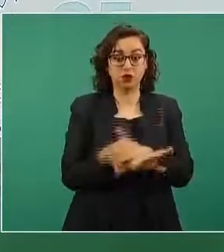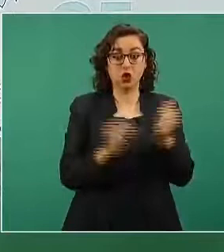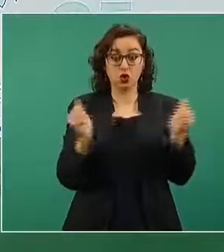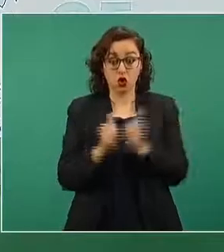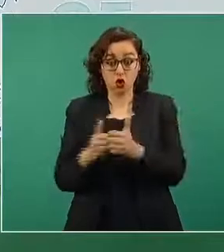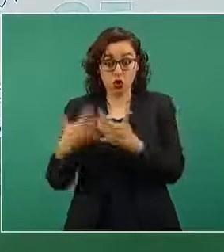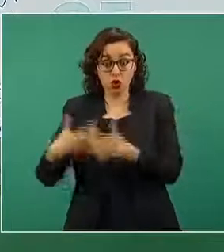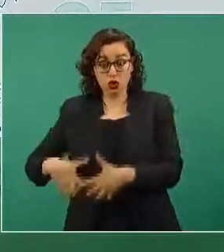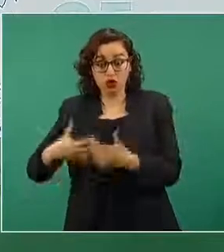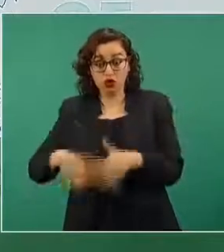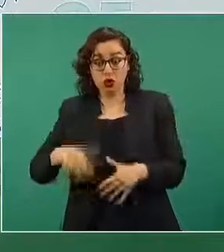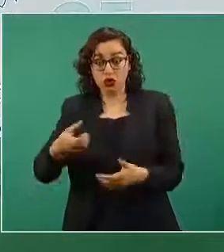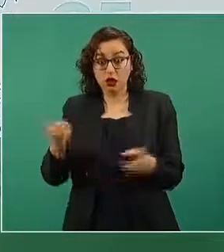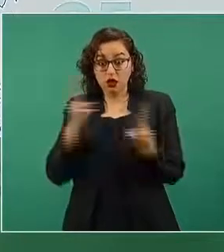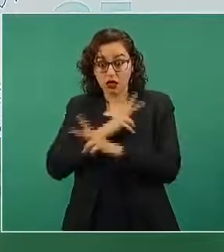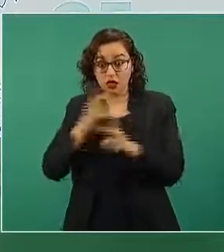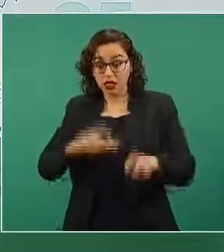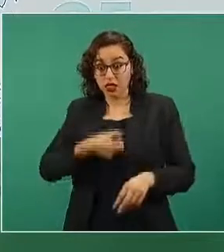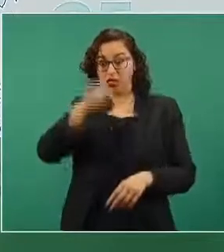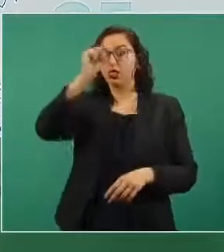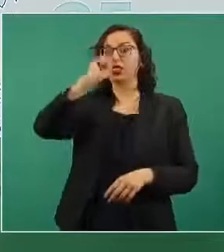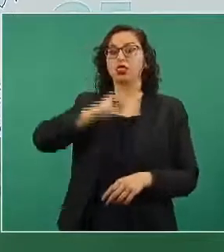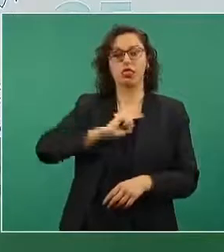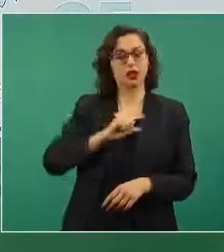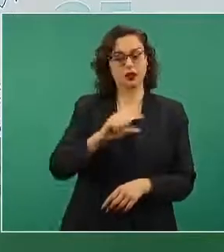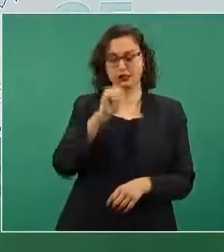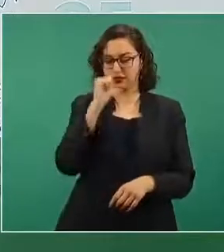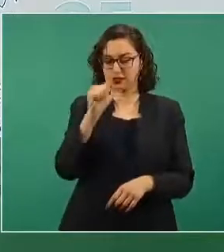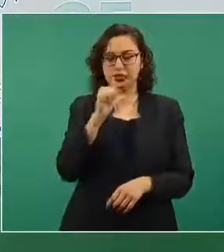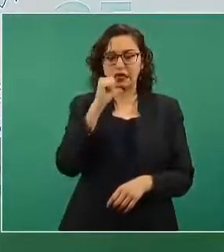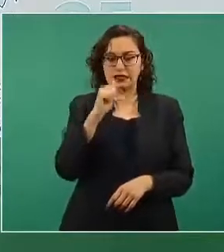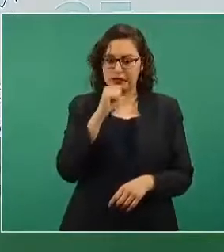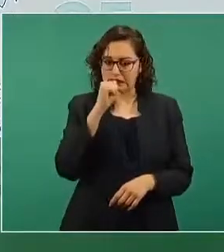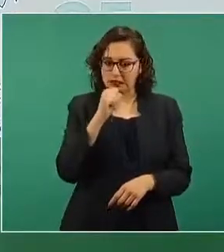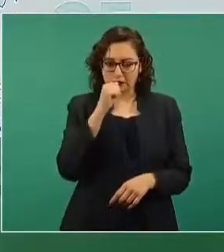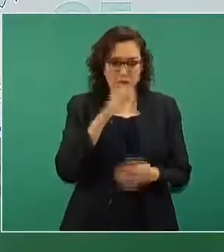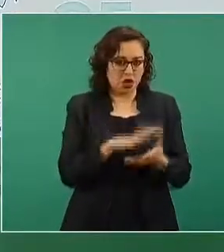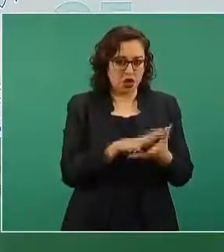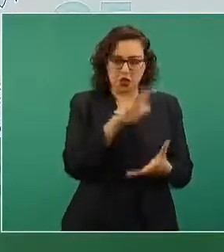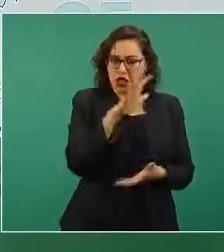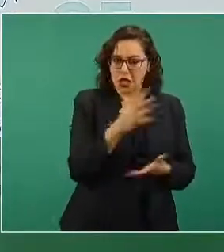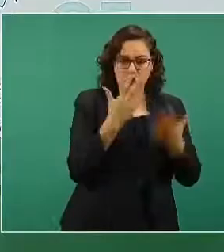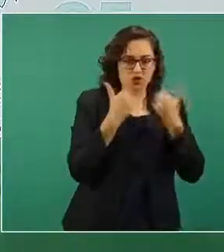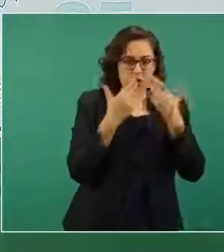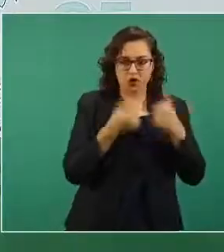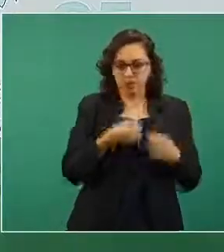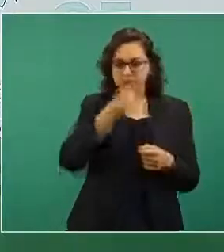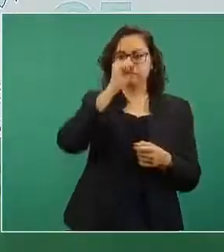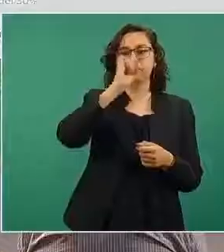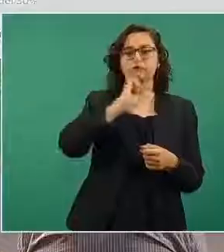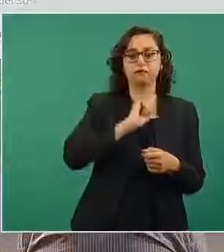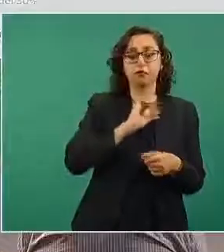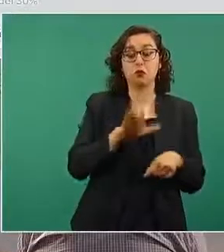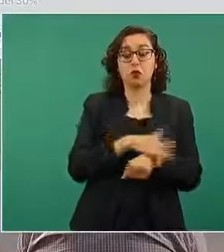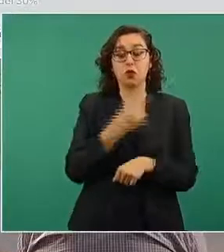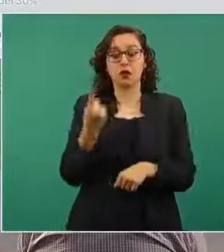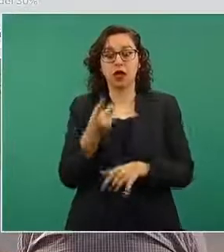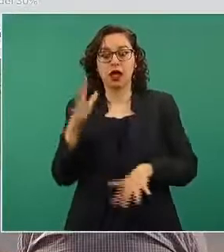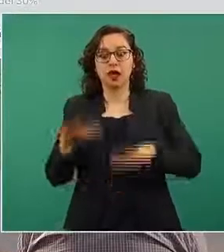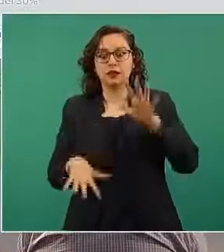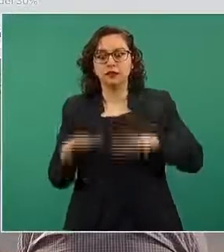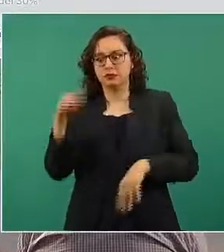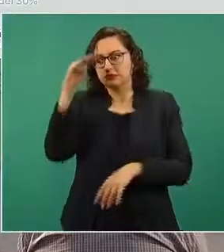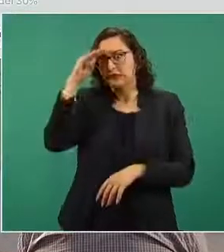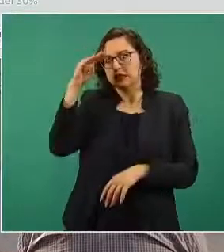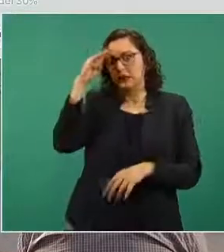intubadas. Esto es muy importante también visualizarlo, porque por lo dramático que es la enfermedad grave, a veces queda la impresión de que todas